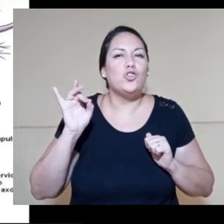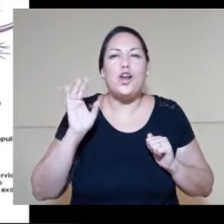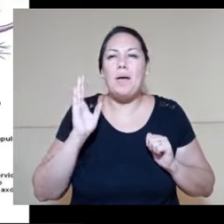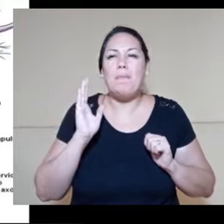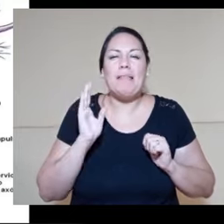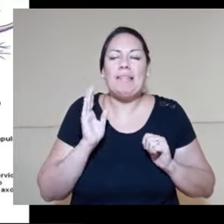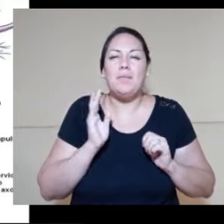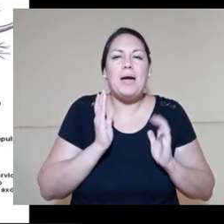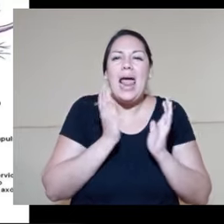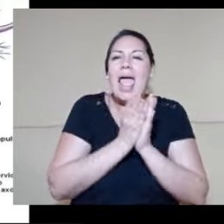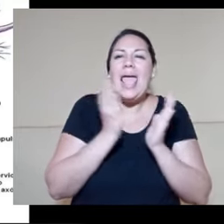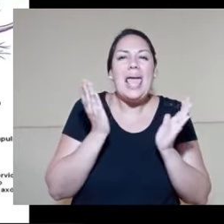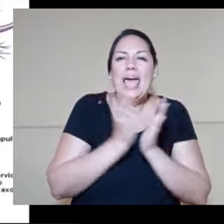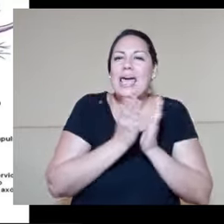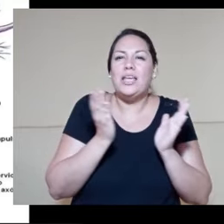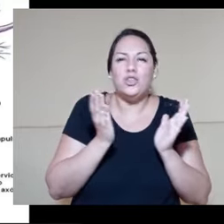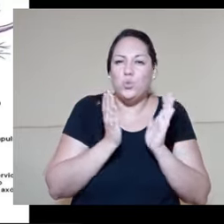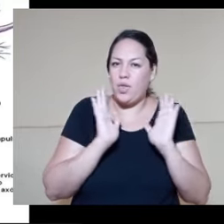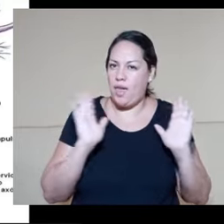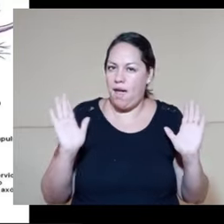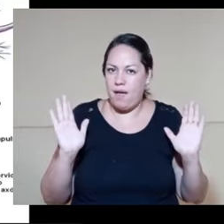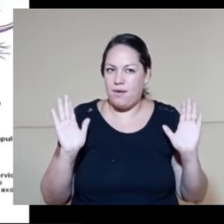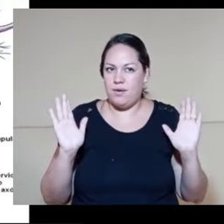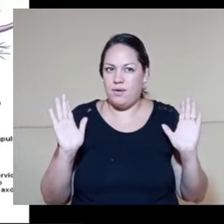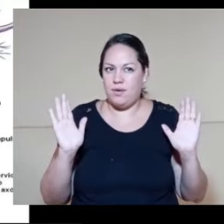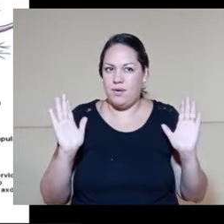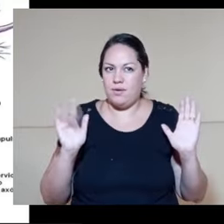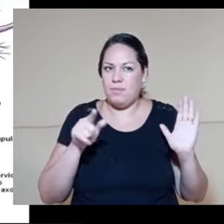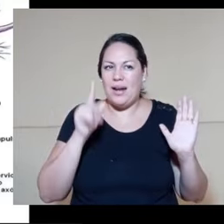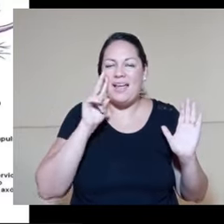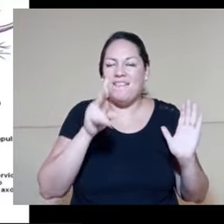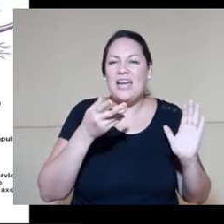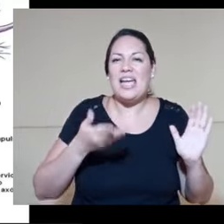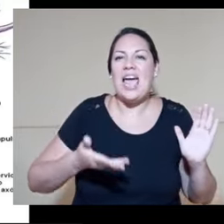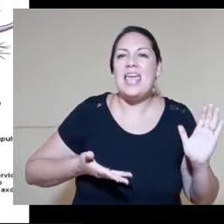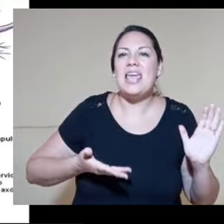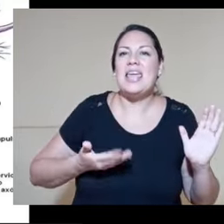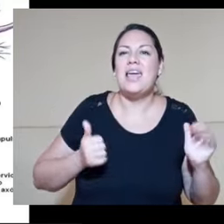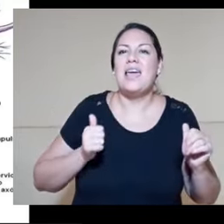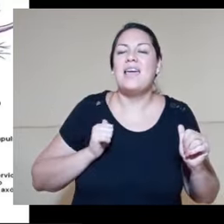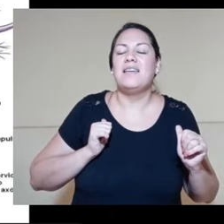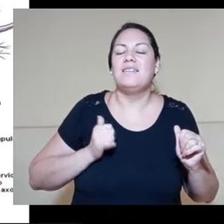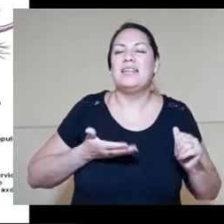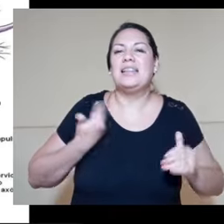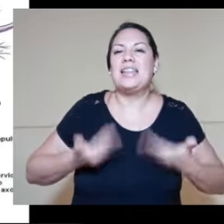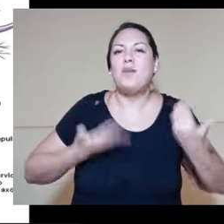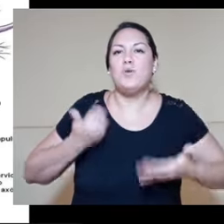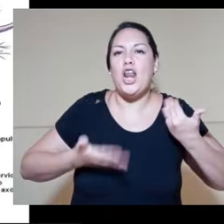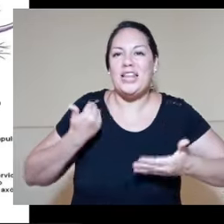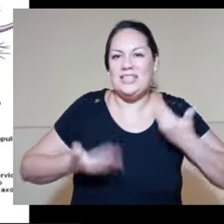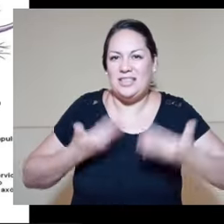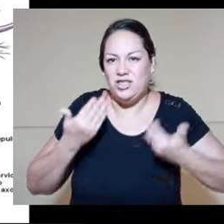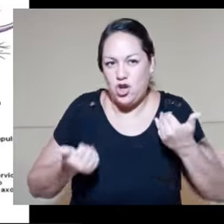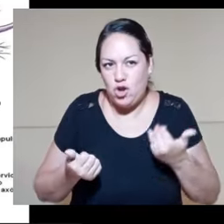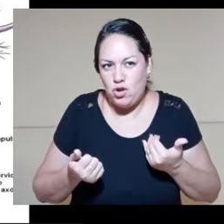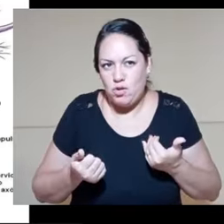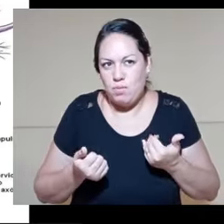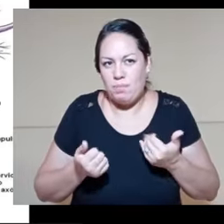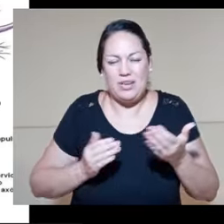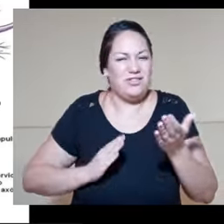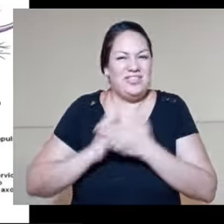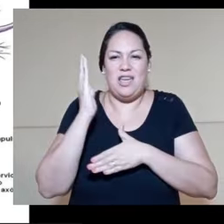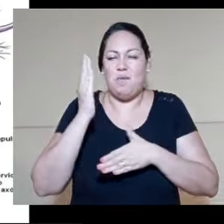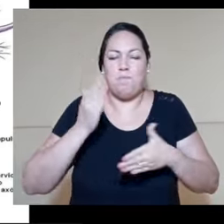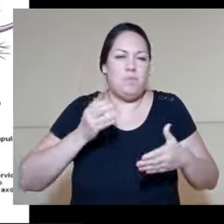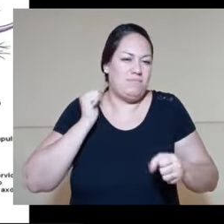El reposo es como para estudiar que existe un reposo, para después que existe una despolarización, pero si no, prácticamente